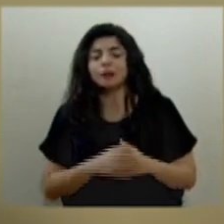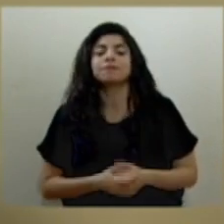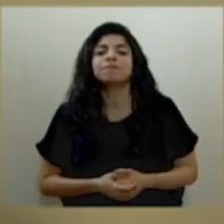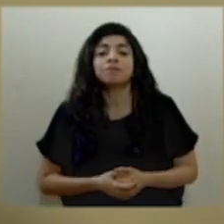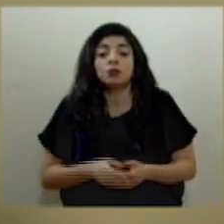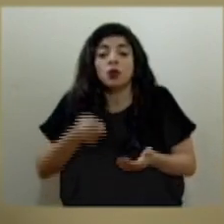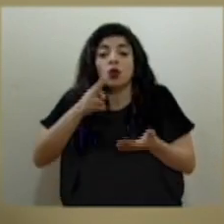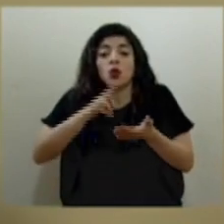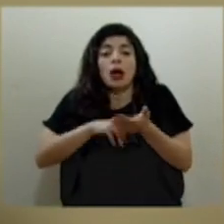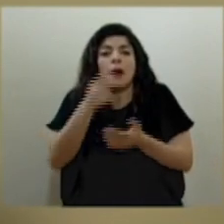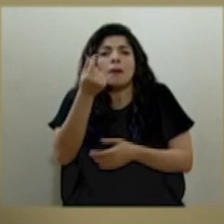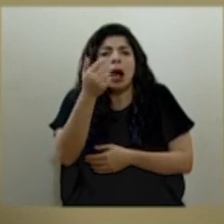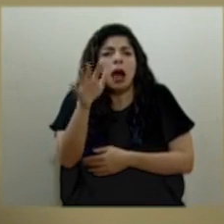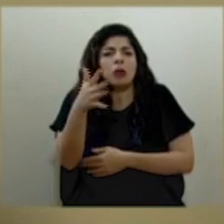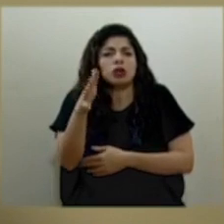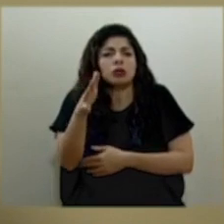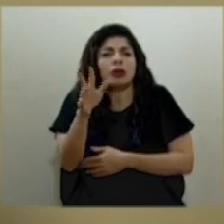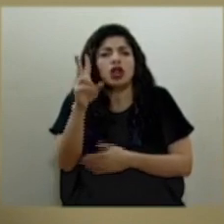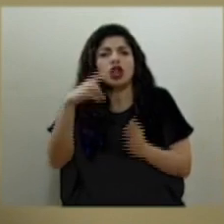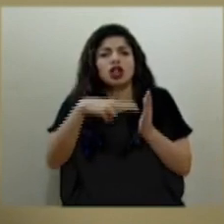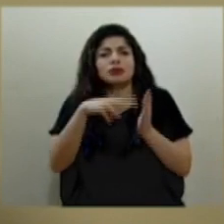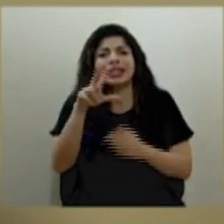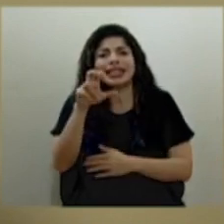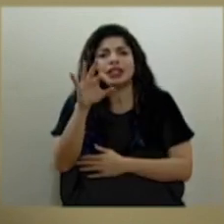El contrato tiene un costo aproximado de